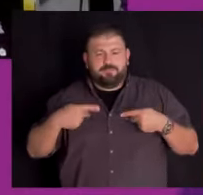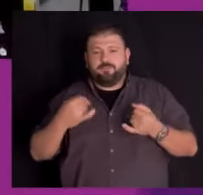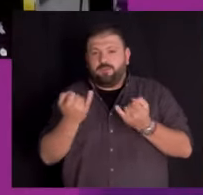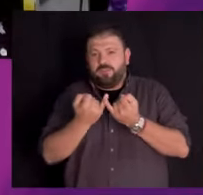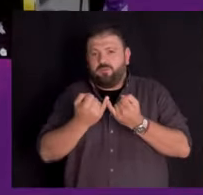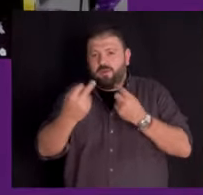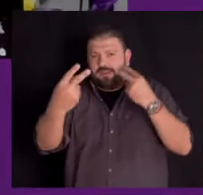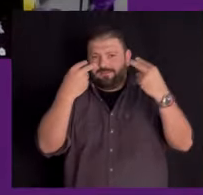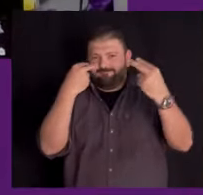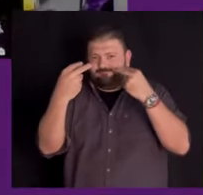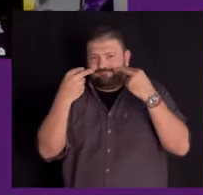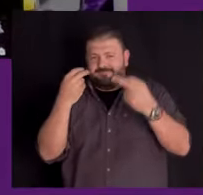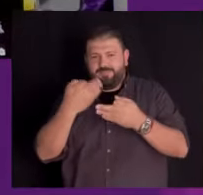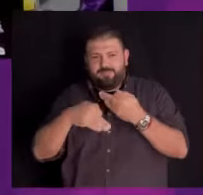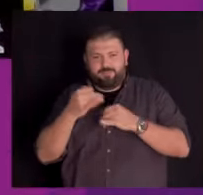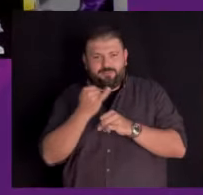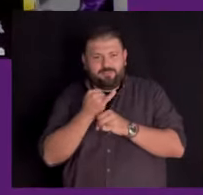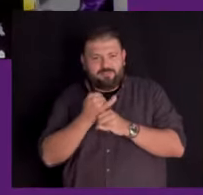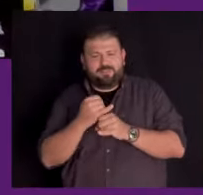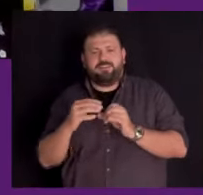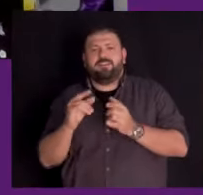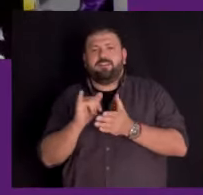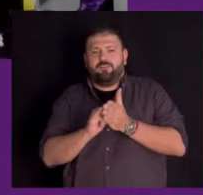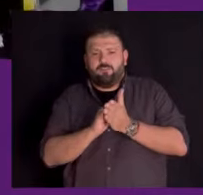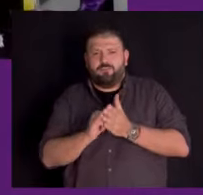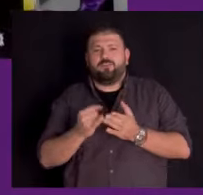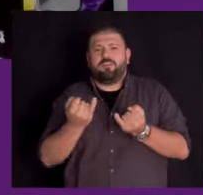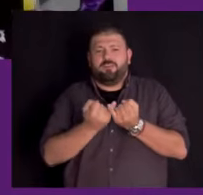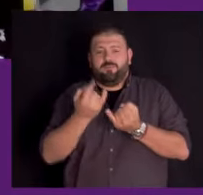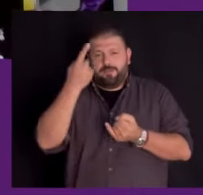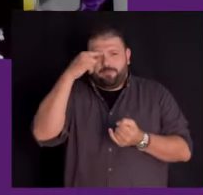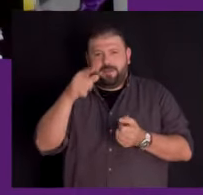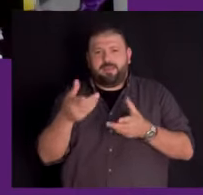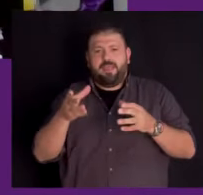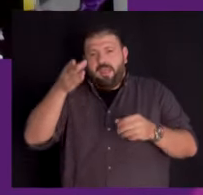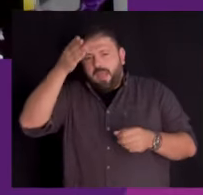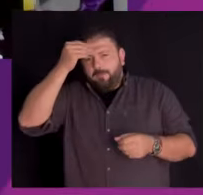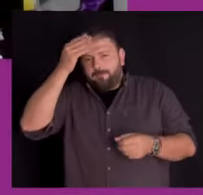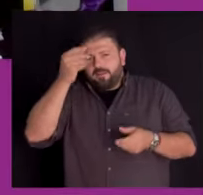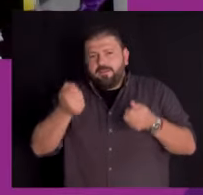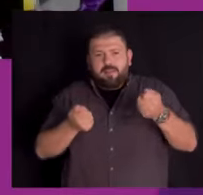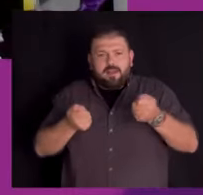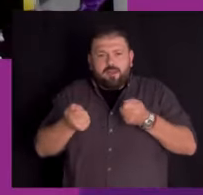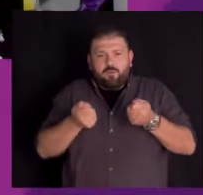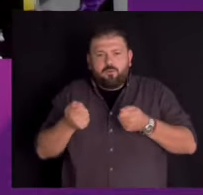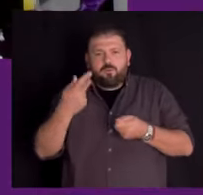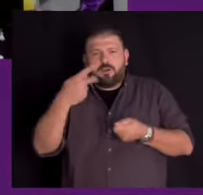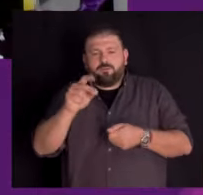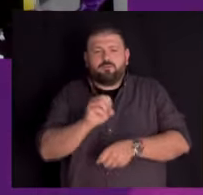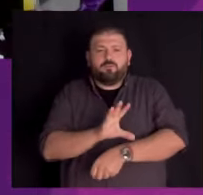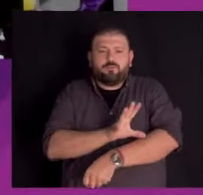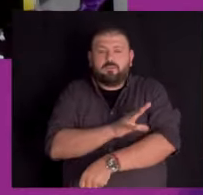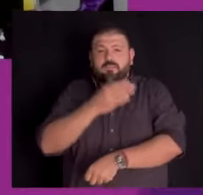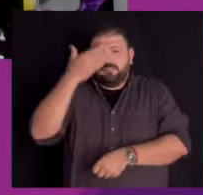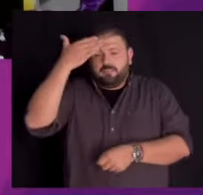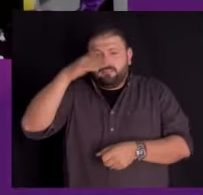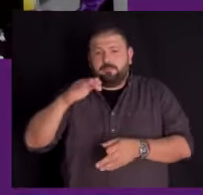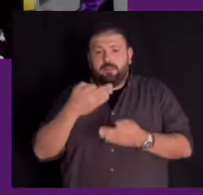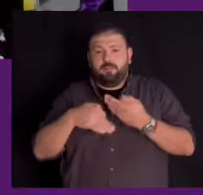viendo, un traje a la medida, que aprendan a controlar sus emociones, que aprendan, que sepan que el sistema nervioso